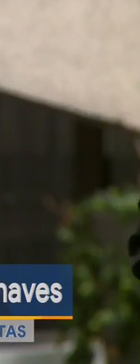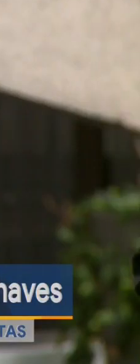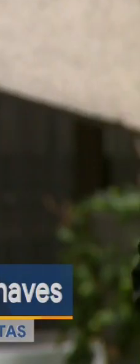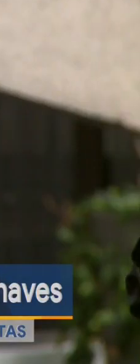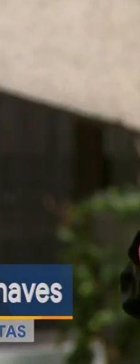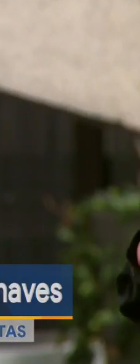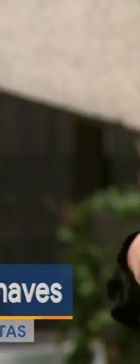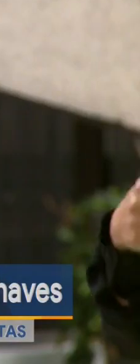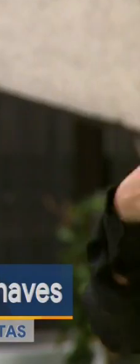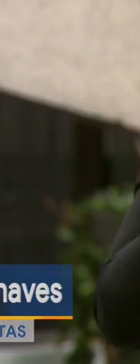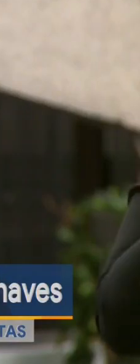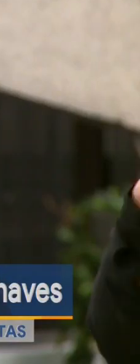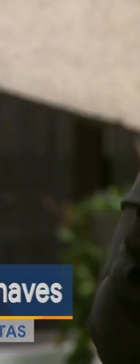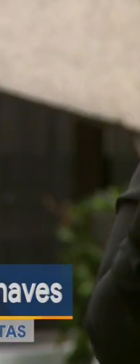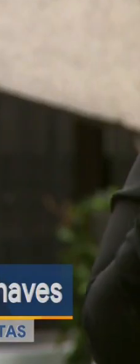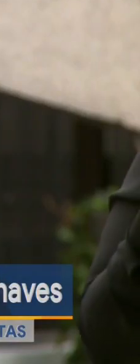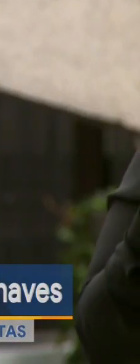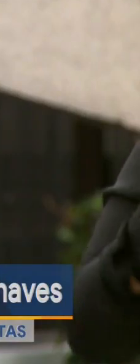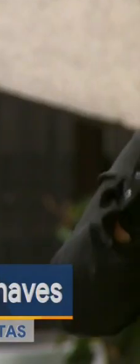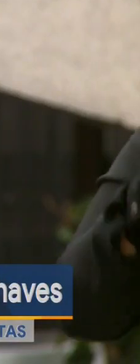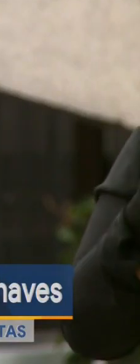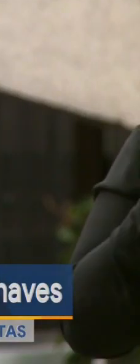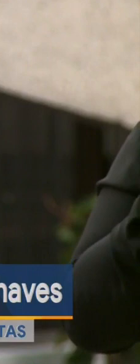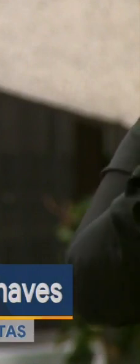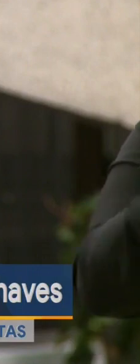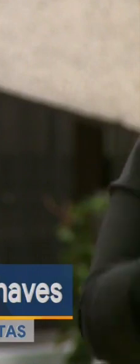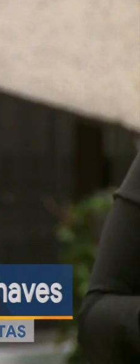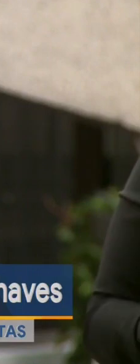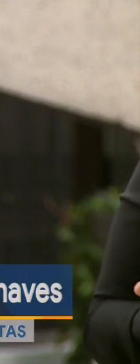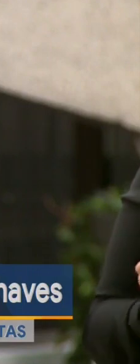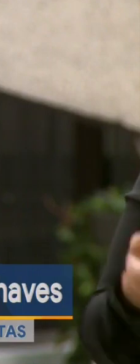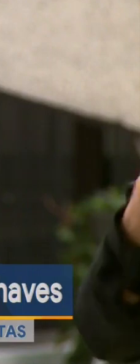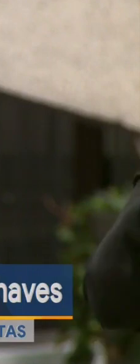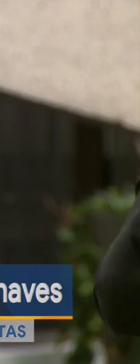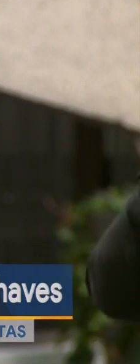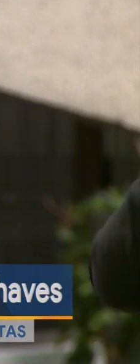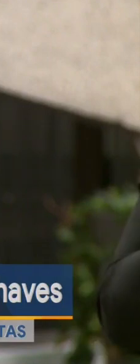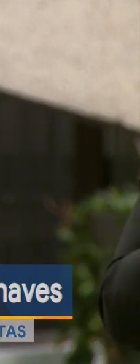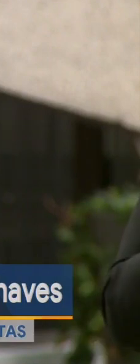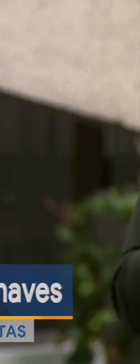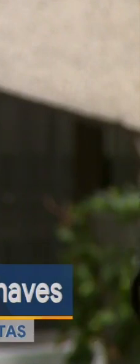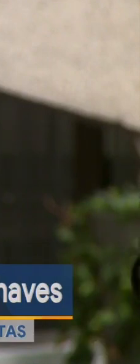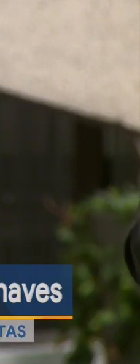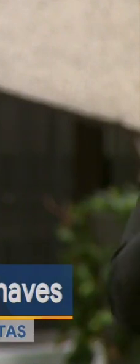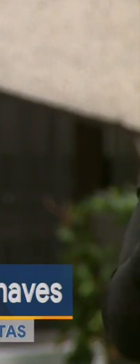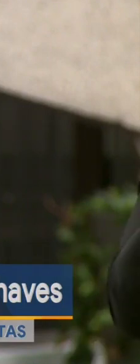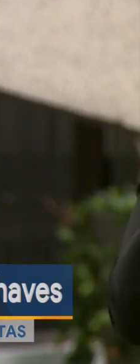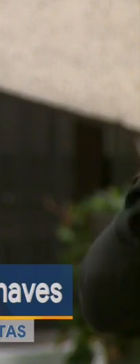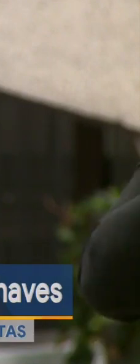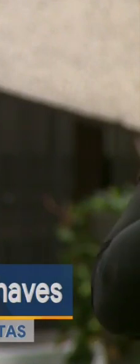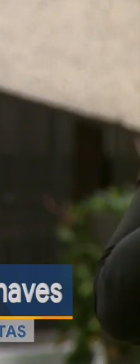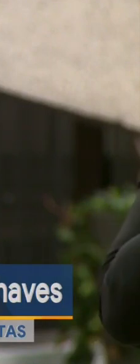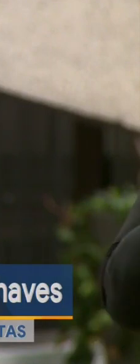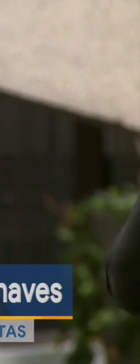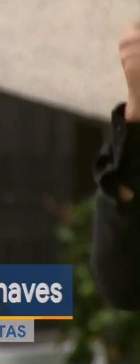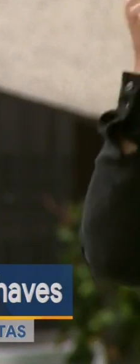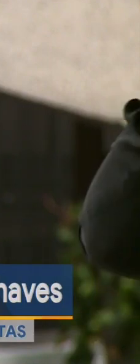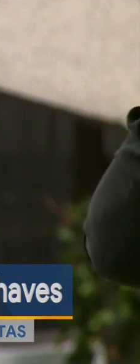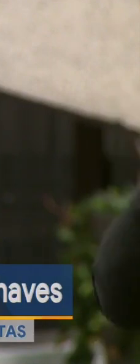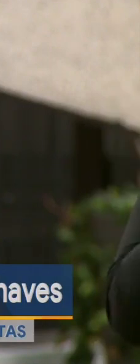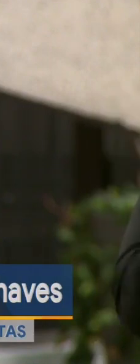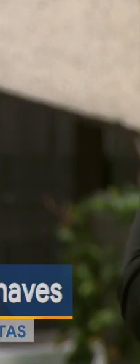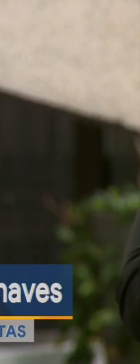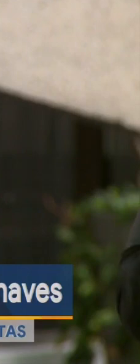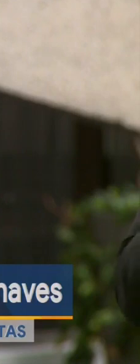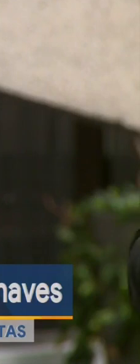gustado muchísimo poder tener la oportunidad de que esas personas se acercaran a nosotros y nos dijeran lo que estaban pensando, si esa fue